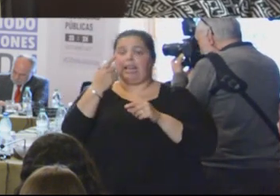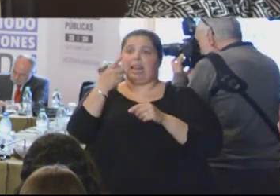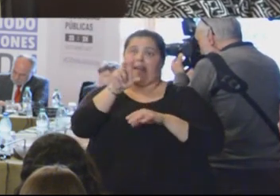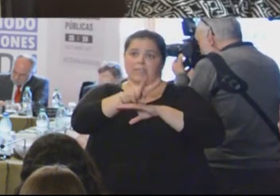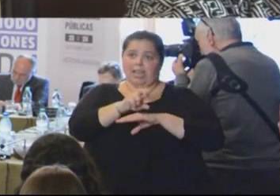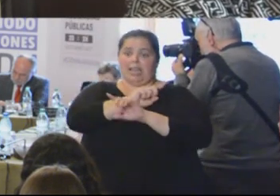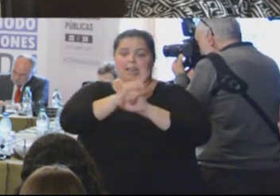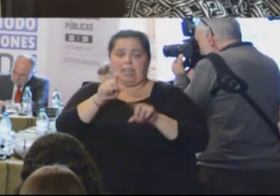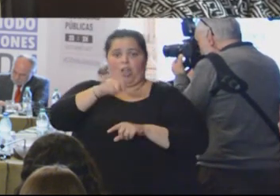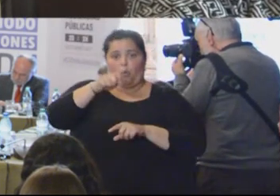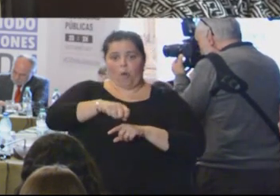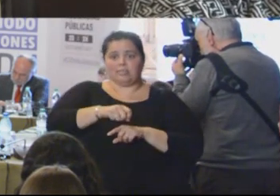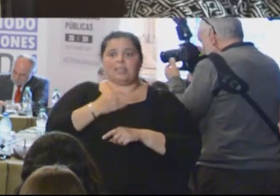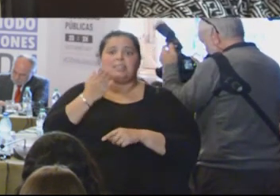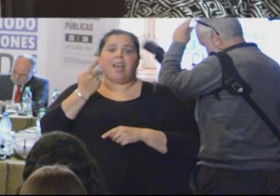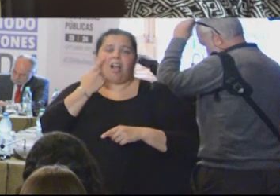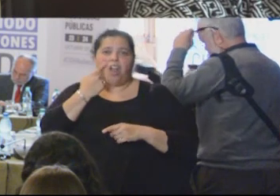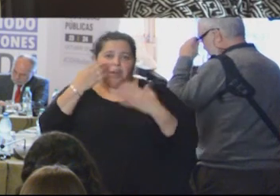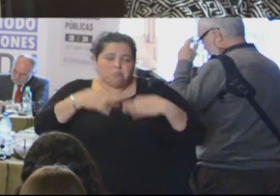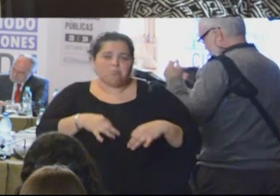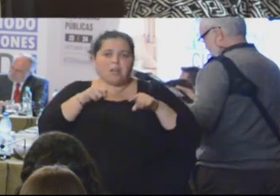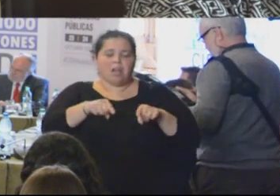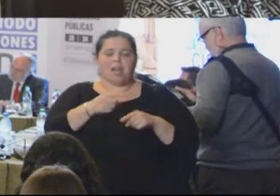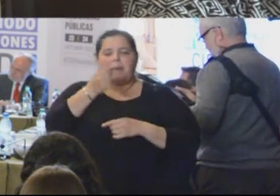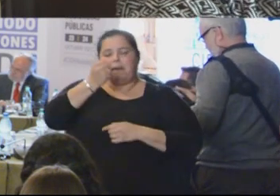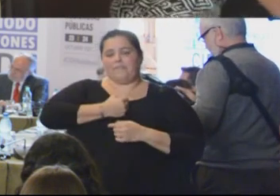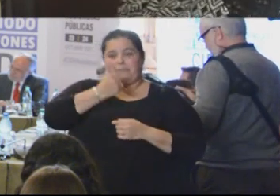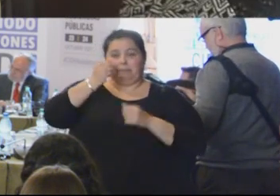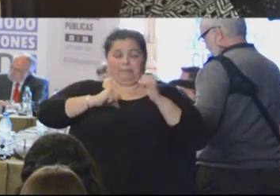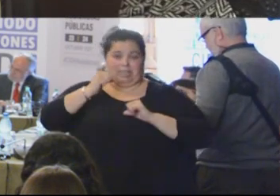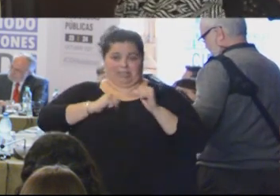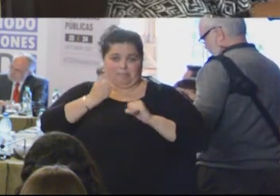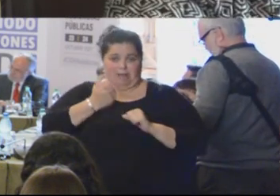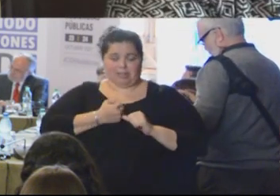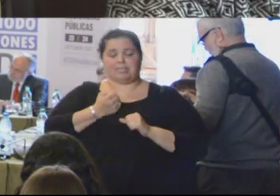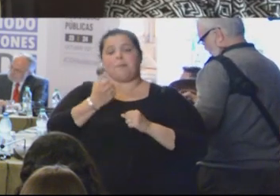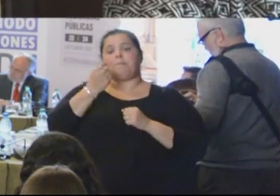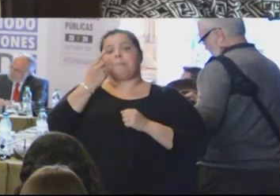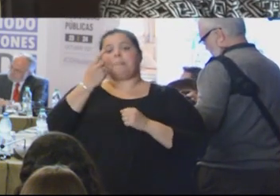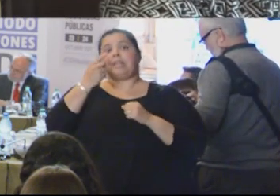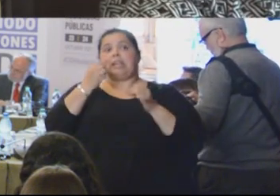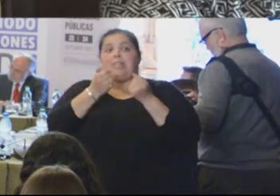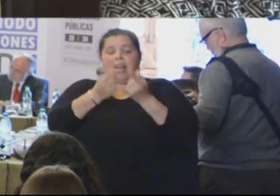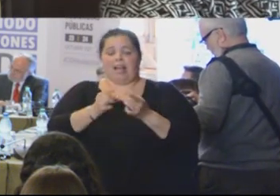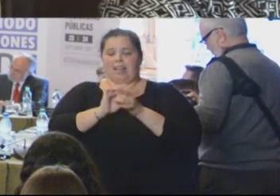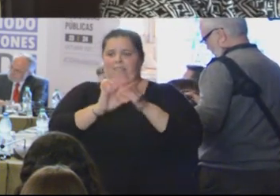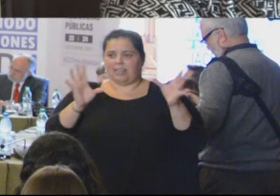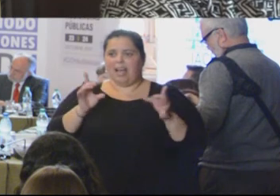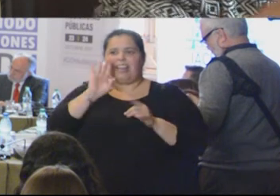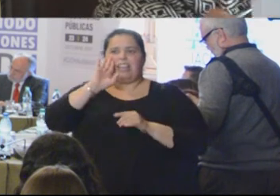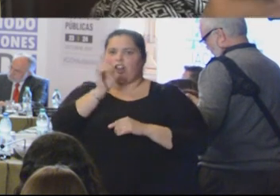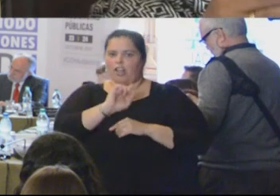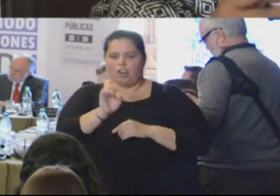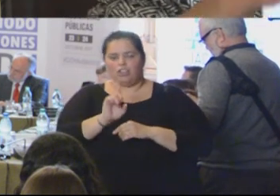cuenta las víctimas y sus representantes en la aplicación en el otorgamiento de estas libertades conociendo el estándar interamericano de